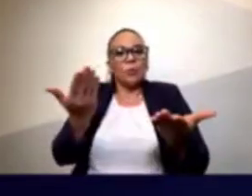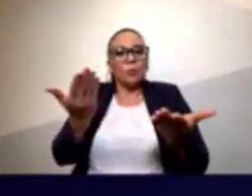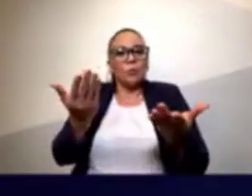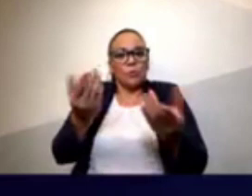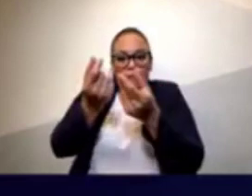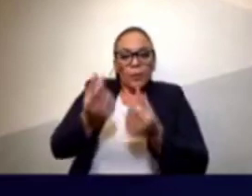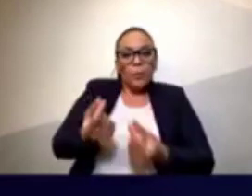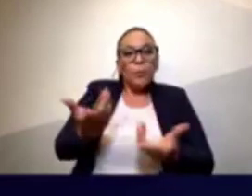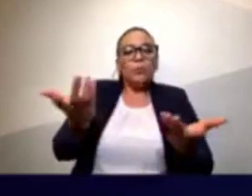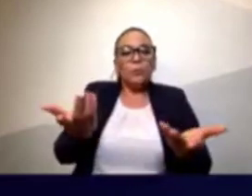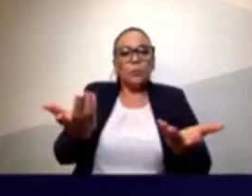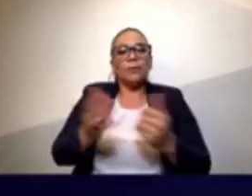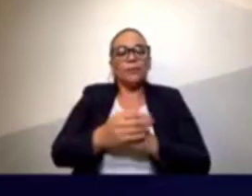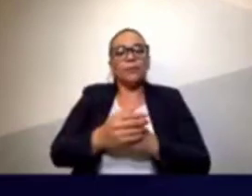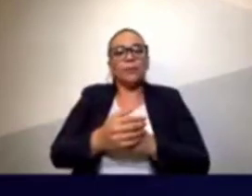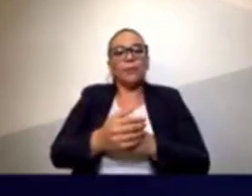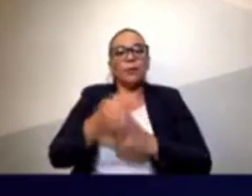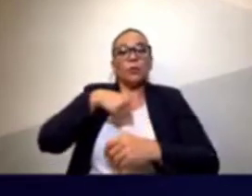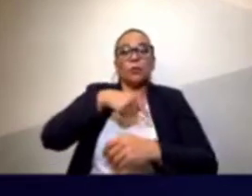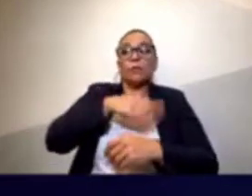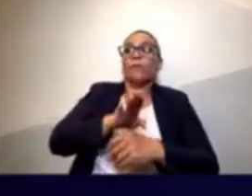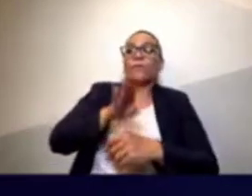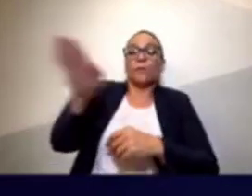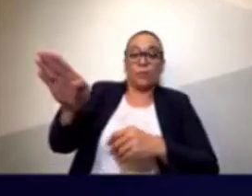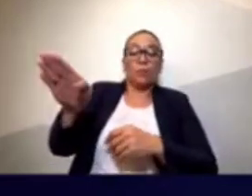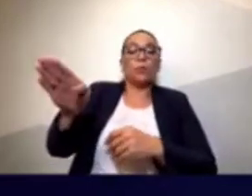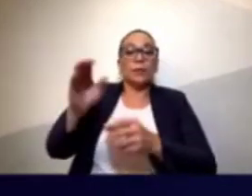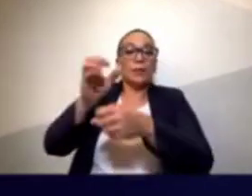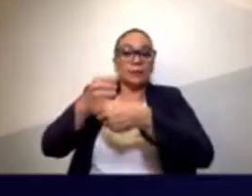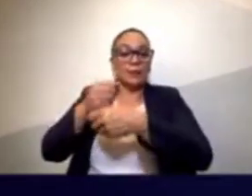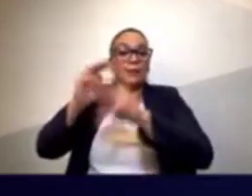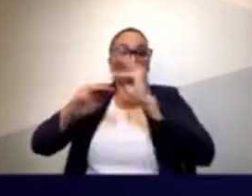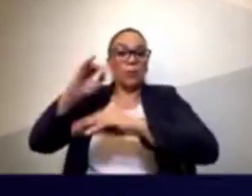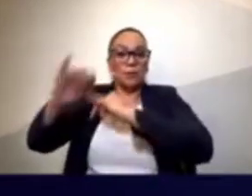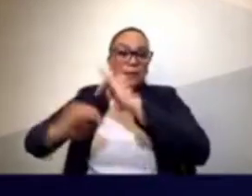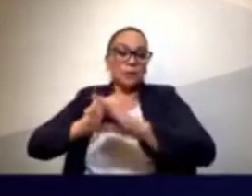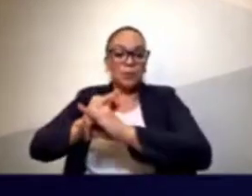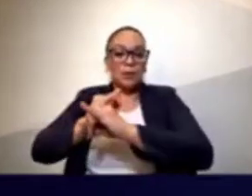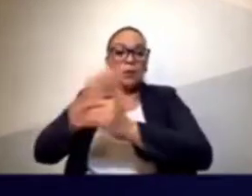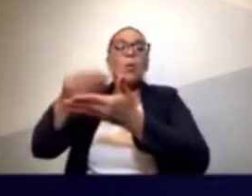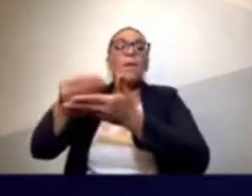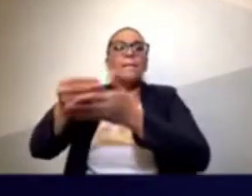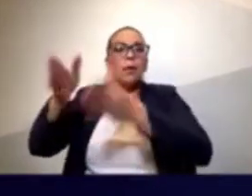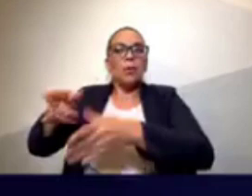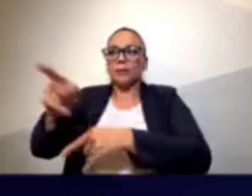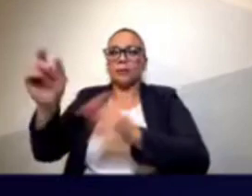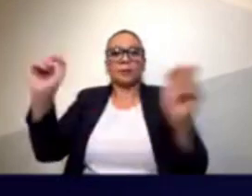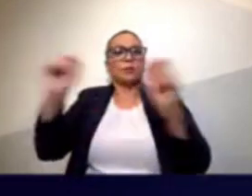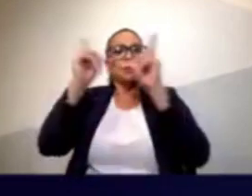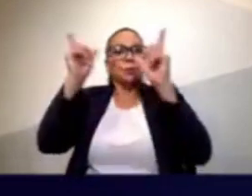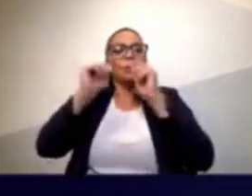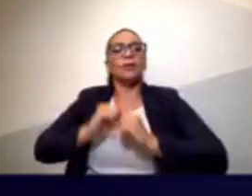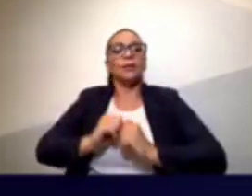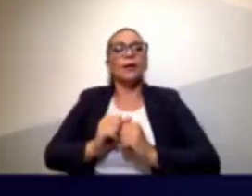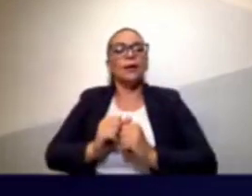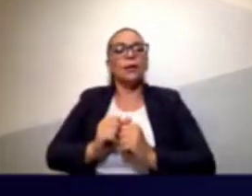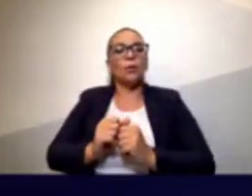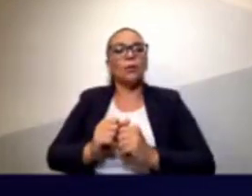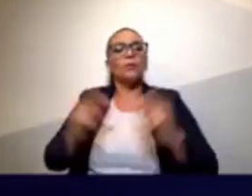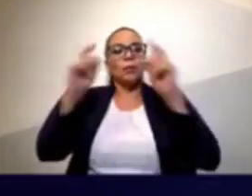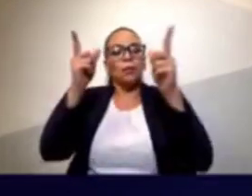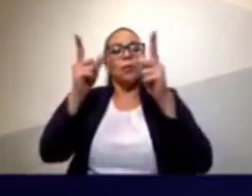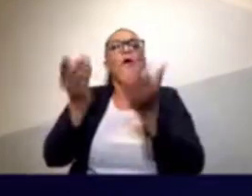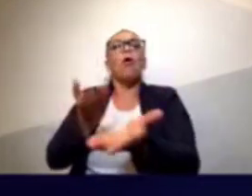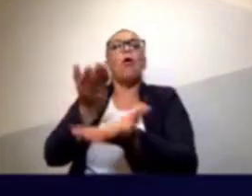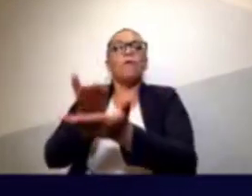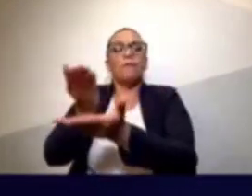la emisión que fuimos a hacer al mercado internacional, los compradores se sorprendieron, no solamente de las ofertas